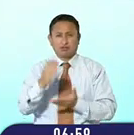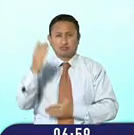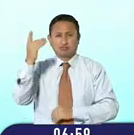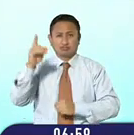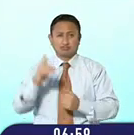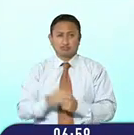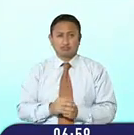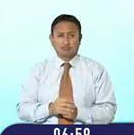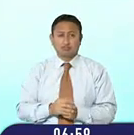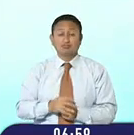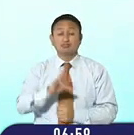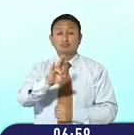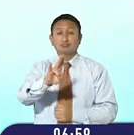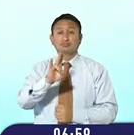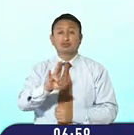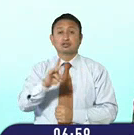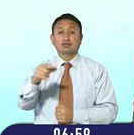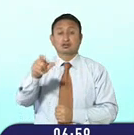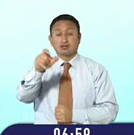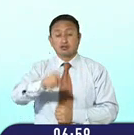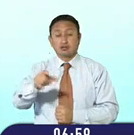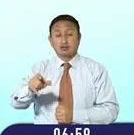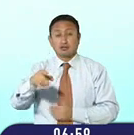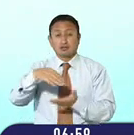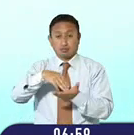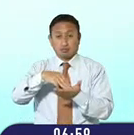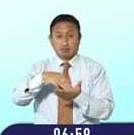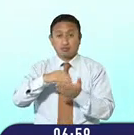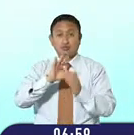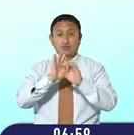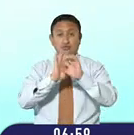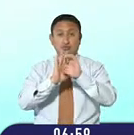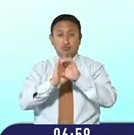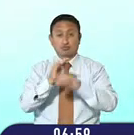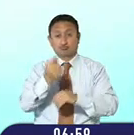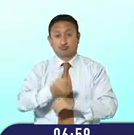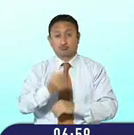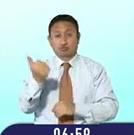los 7 miembros del Consejo de Participación Ciudadana y Control Social.